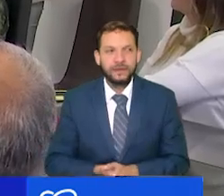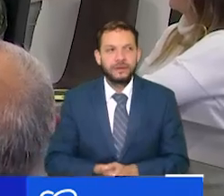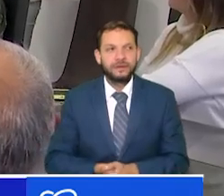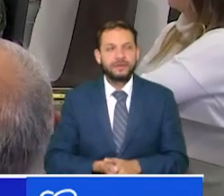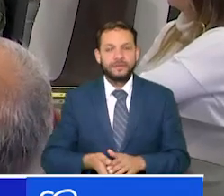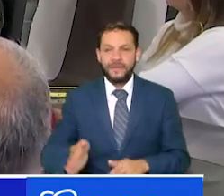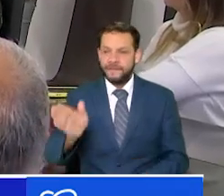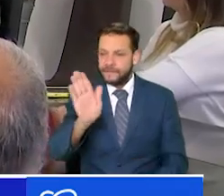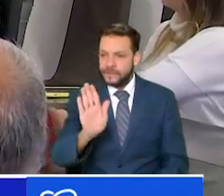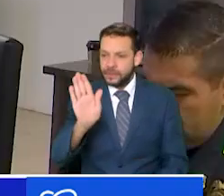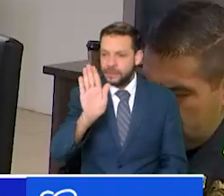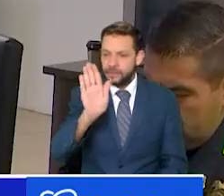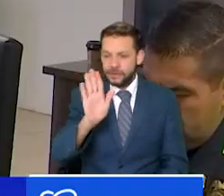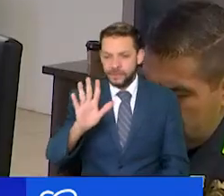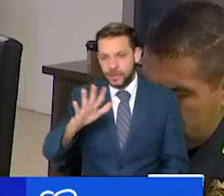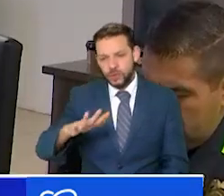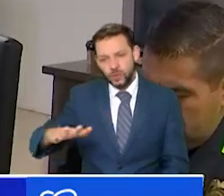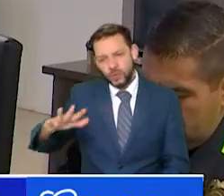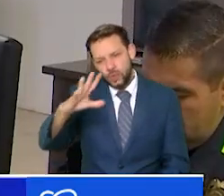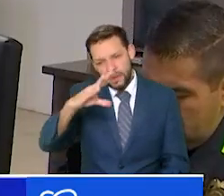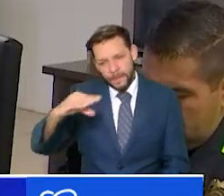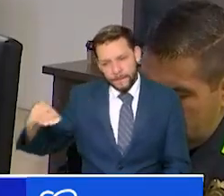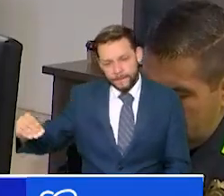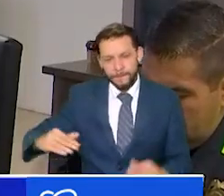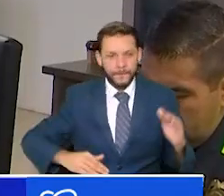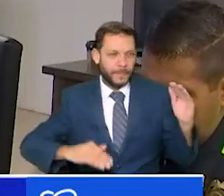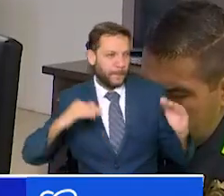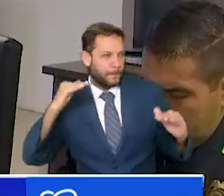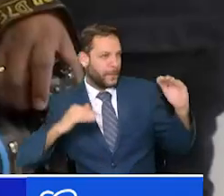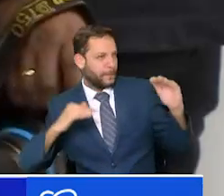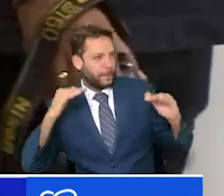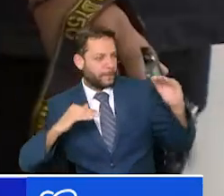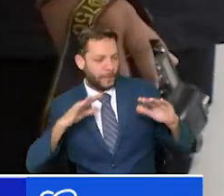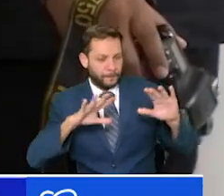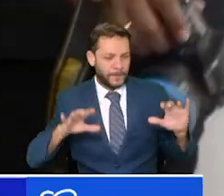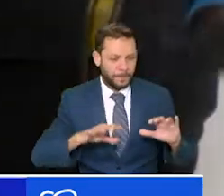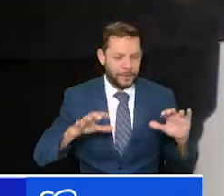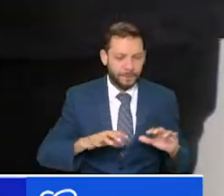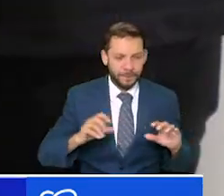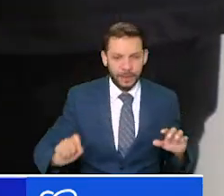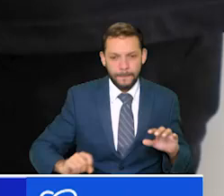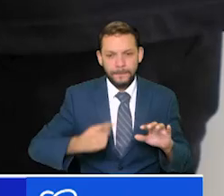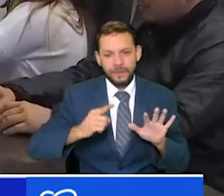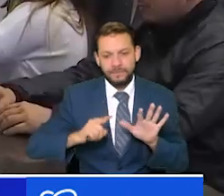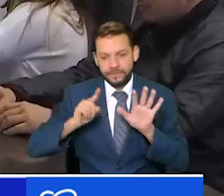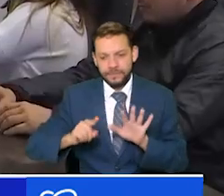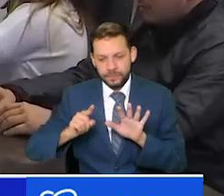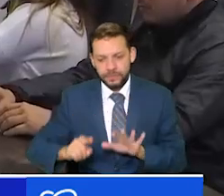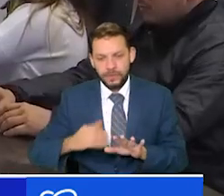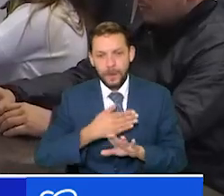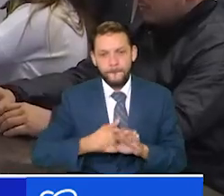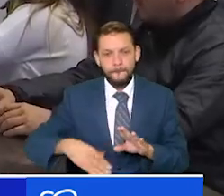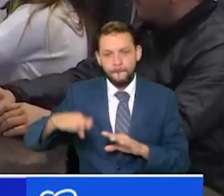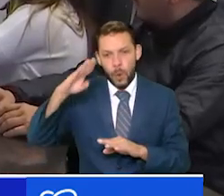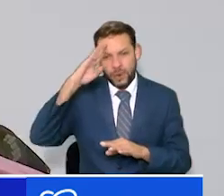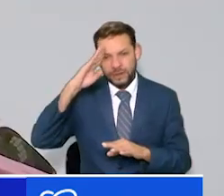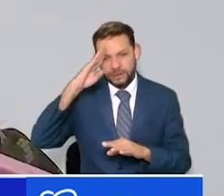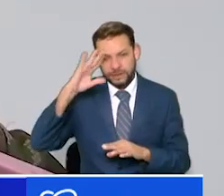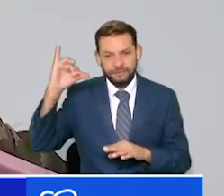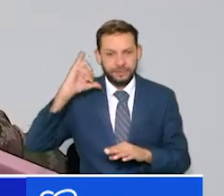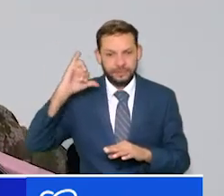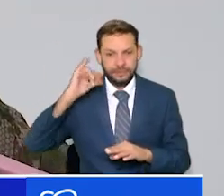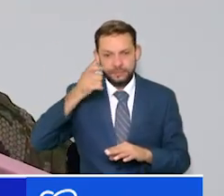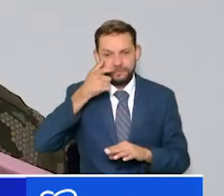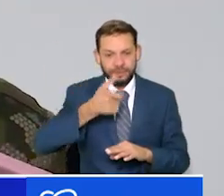En el departamento del Quindío se realizó un balance delictivo y operativo de este primer semestre desde la policía y el ejército.